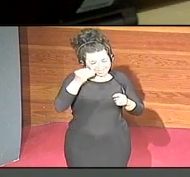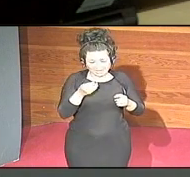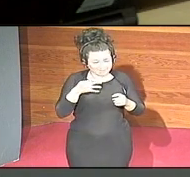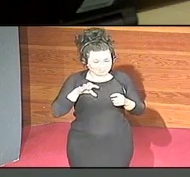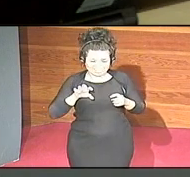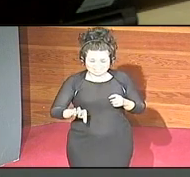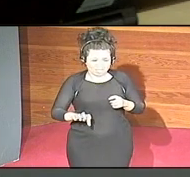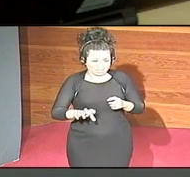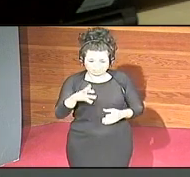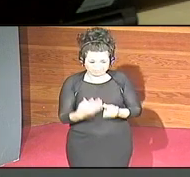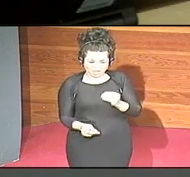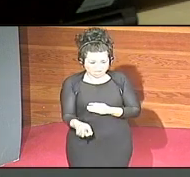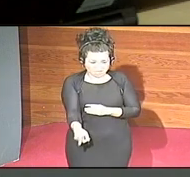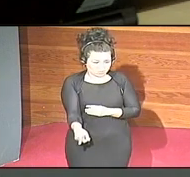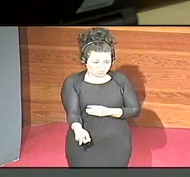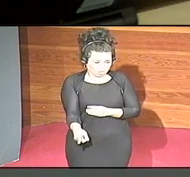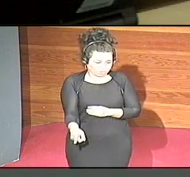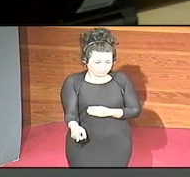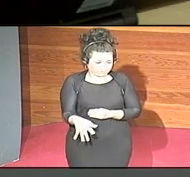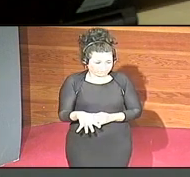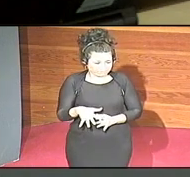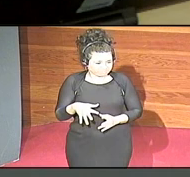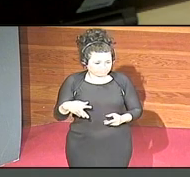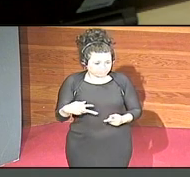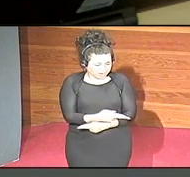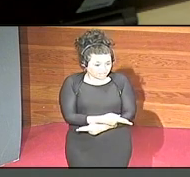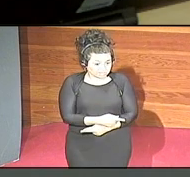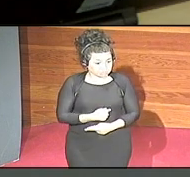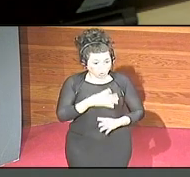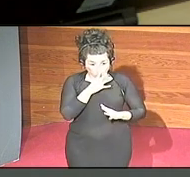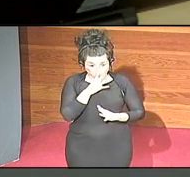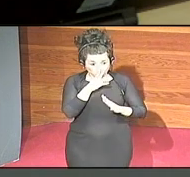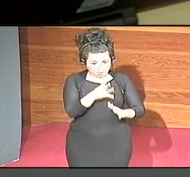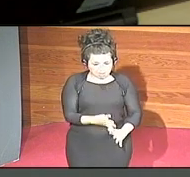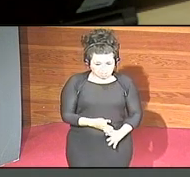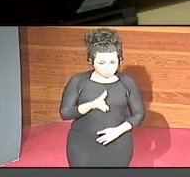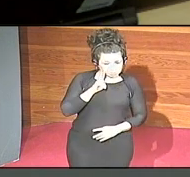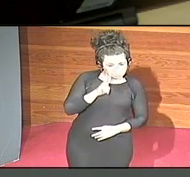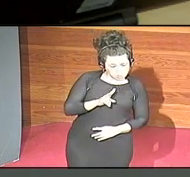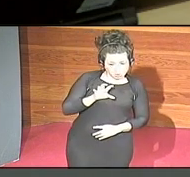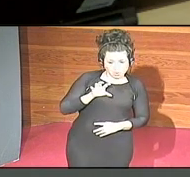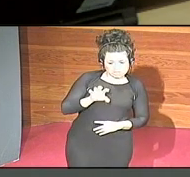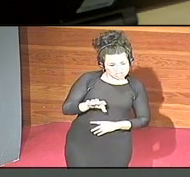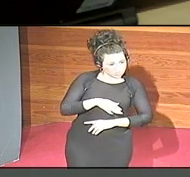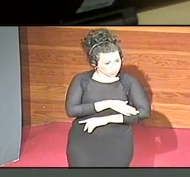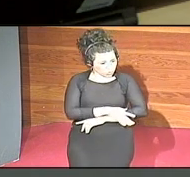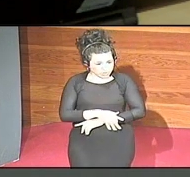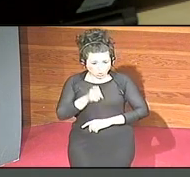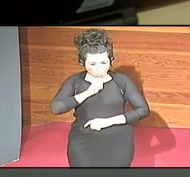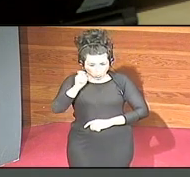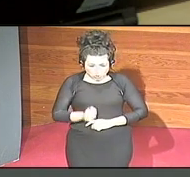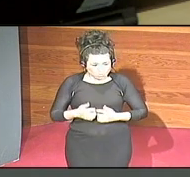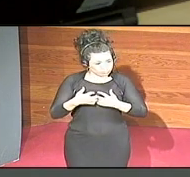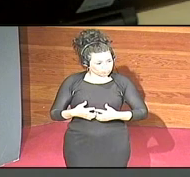ver después de casi 9 años que eso no era el caso y que el Estado ucraniano seguía funcionando y bastante bien,